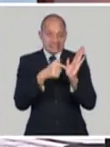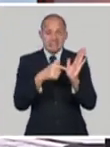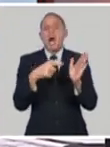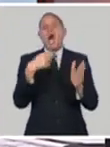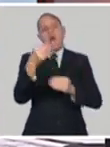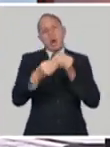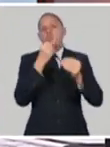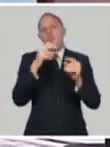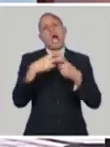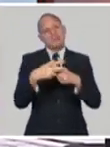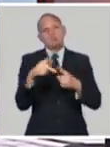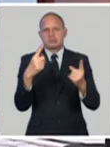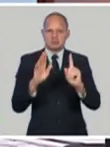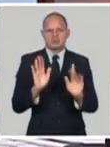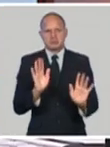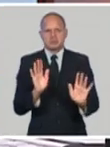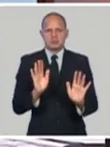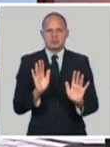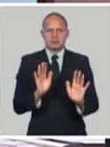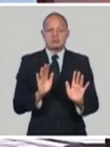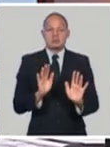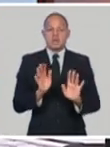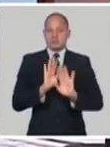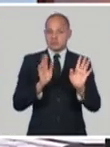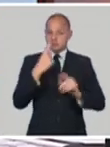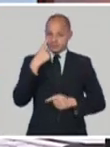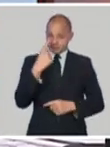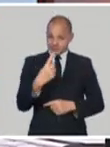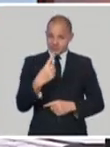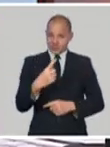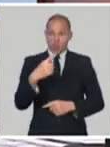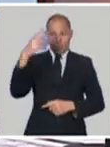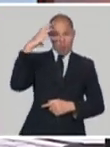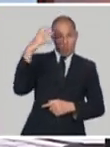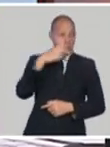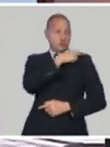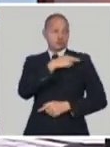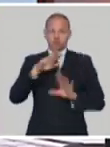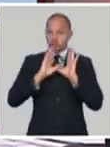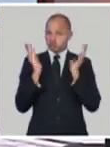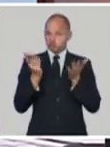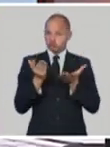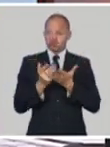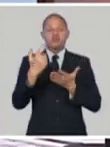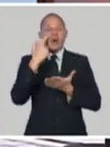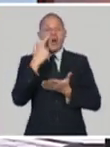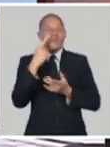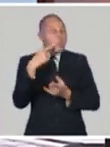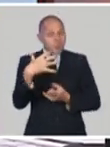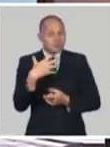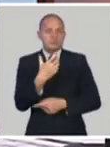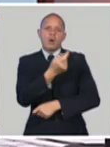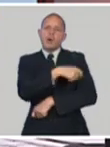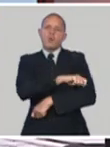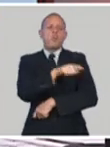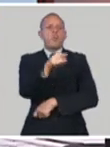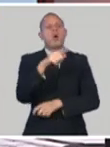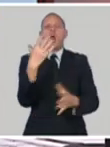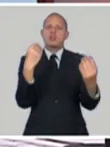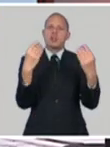una voluntad del gobierno y del Estado de revisar todas las opiniones. Yo quiero